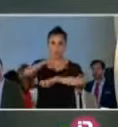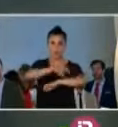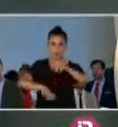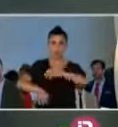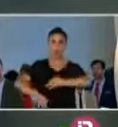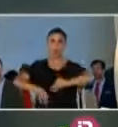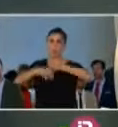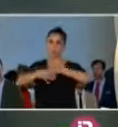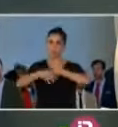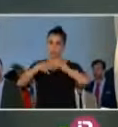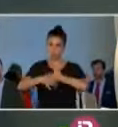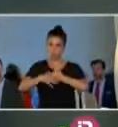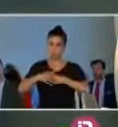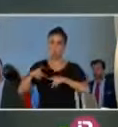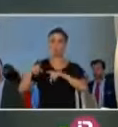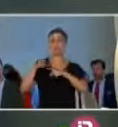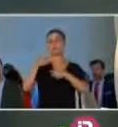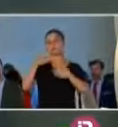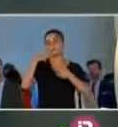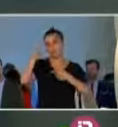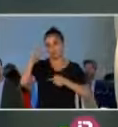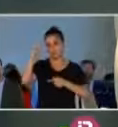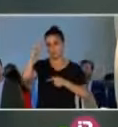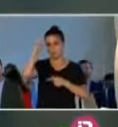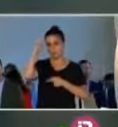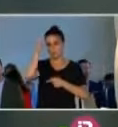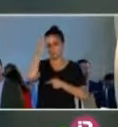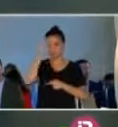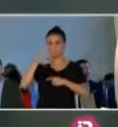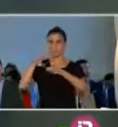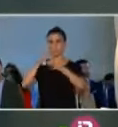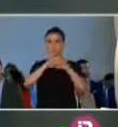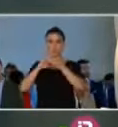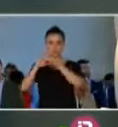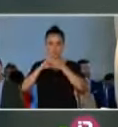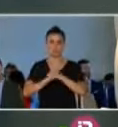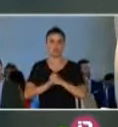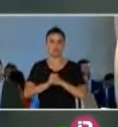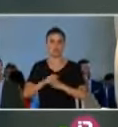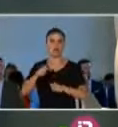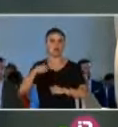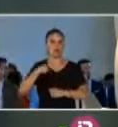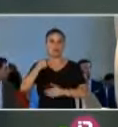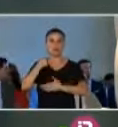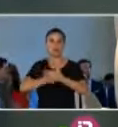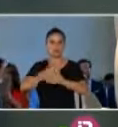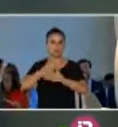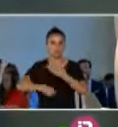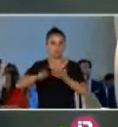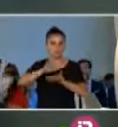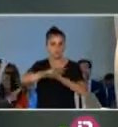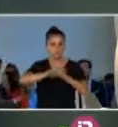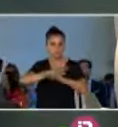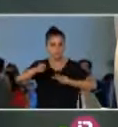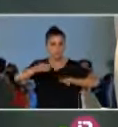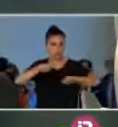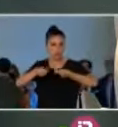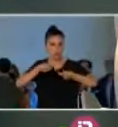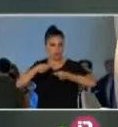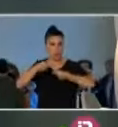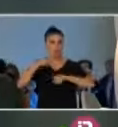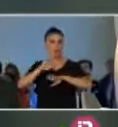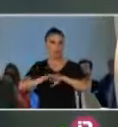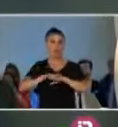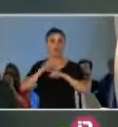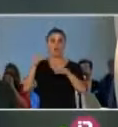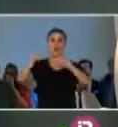solidaridad de ayer, de hoy y de siempre. Entregaré cada segundo de negociación a obtener los convenios de inversiones